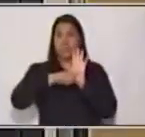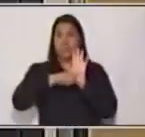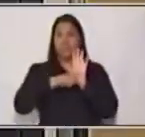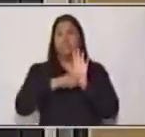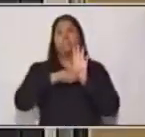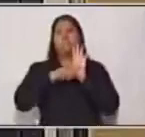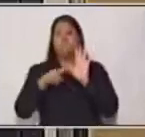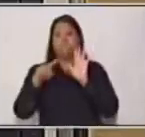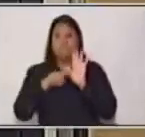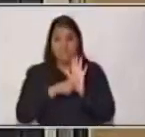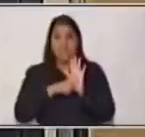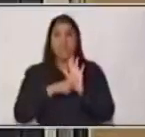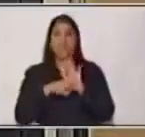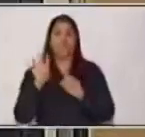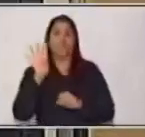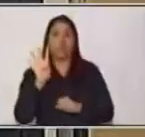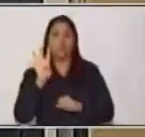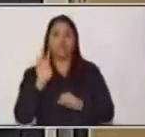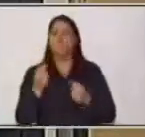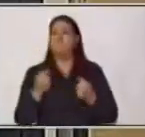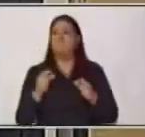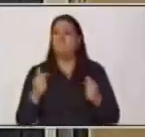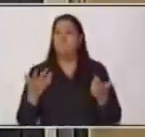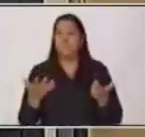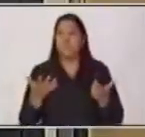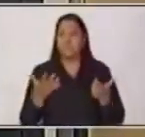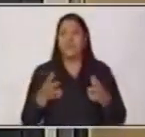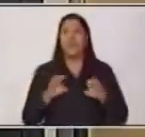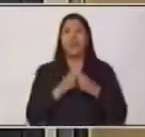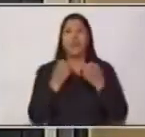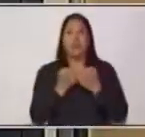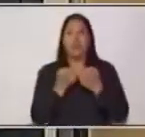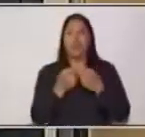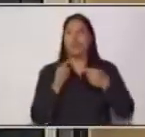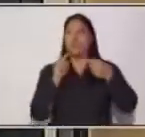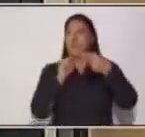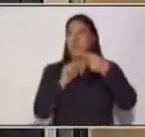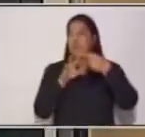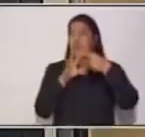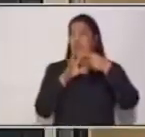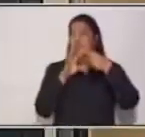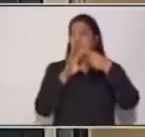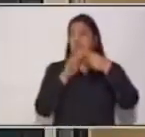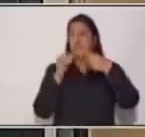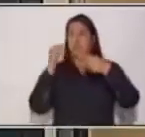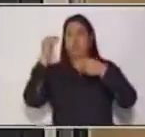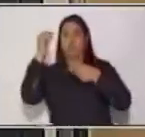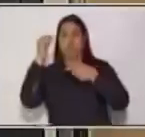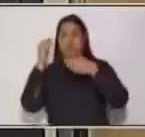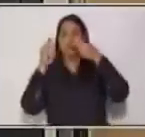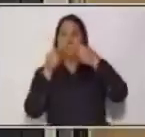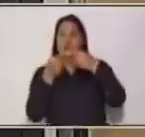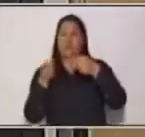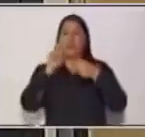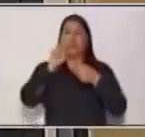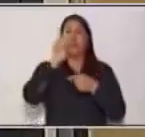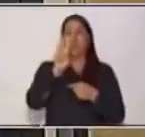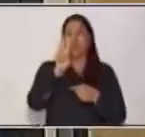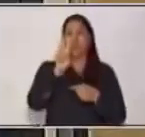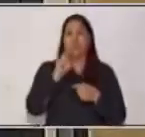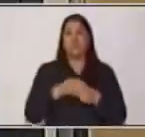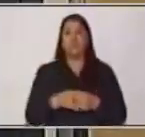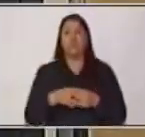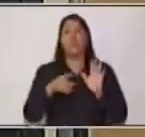4, ¿qué hacemos? Al dividendo lo colocamos en el numerador y a